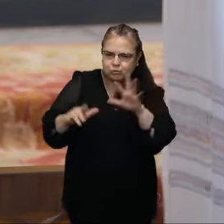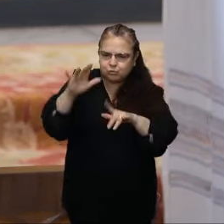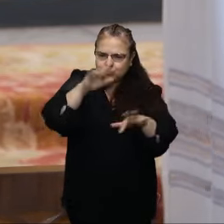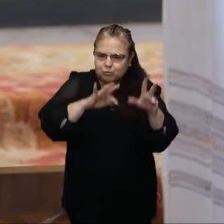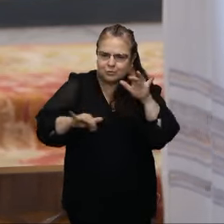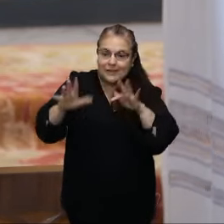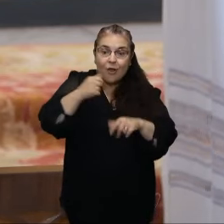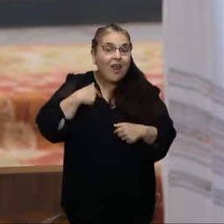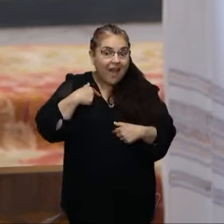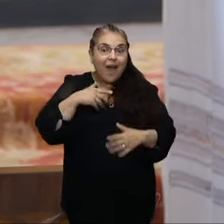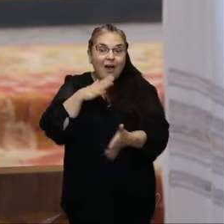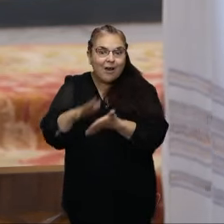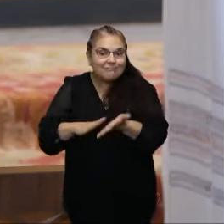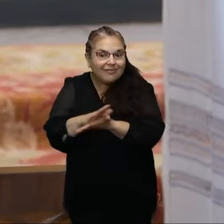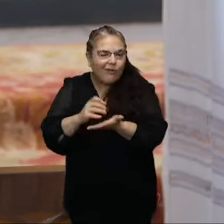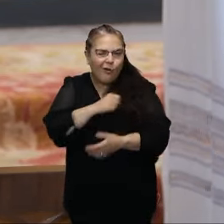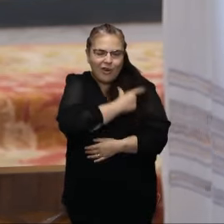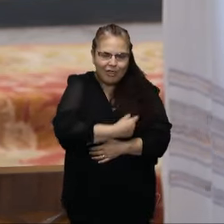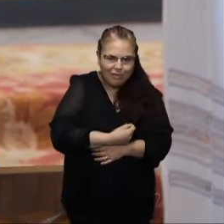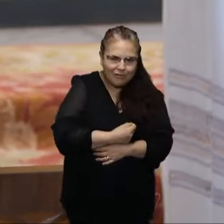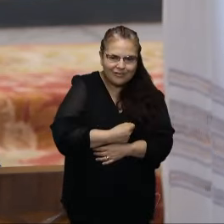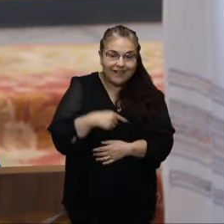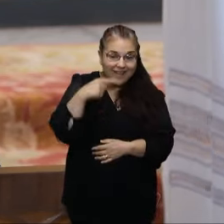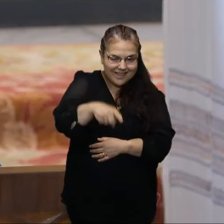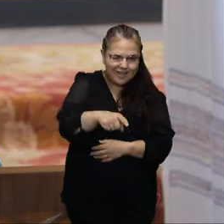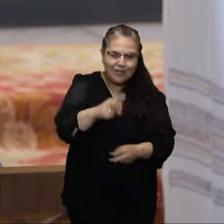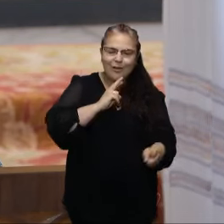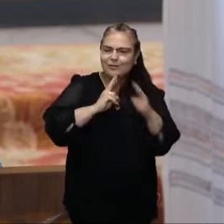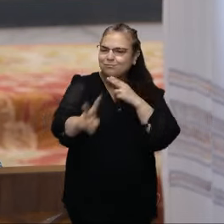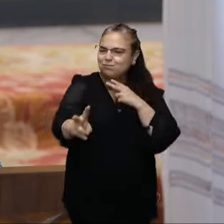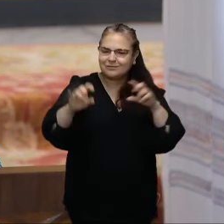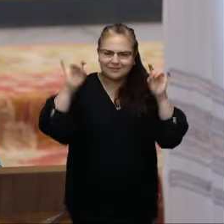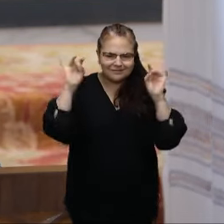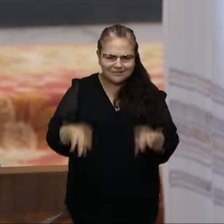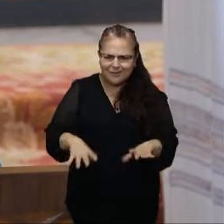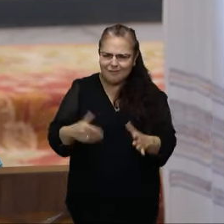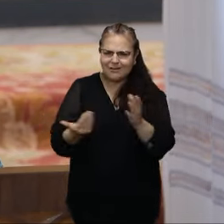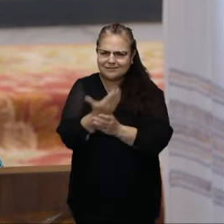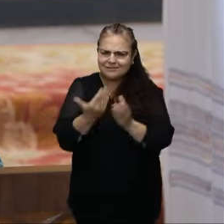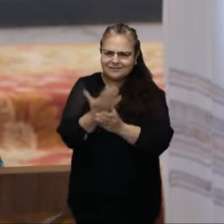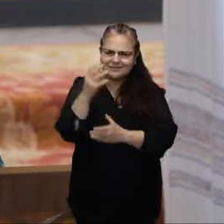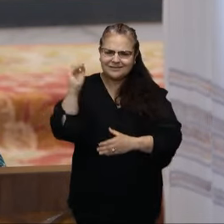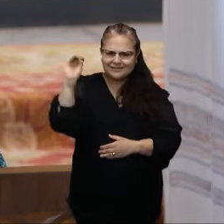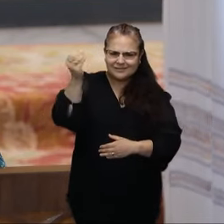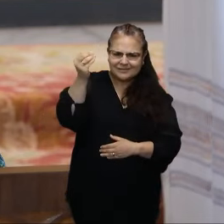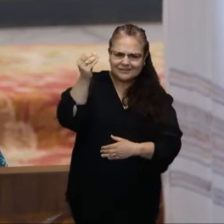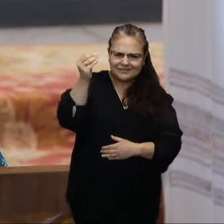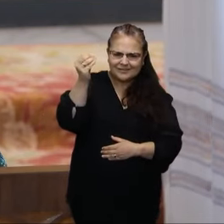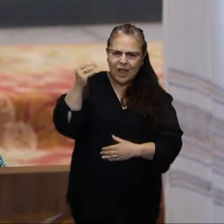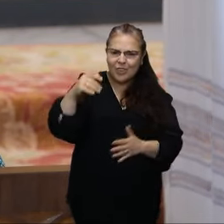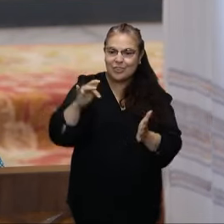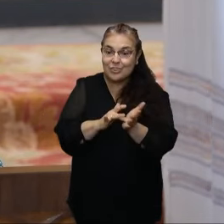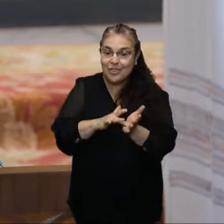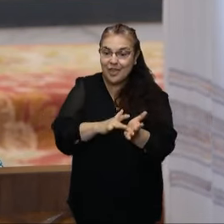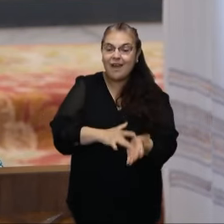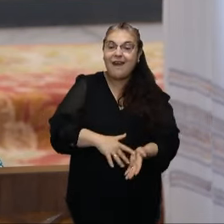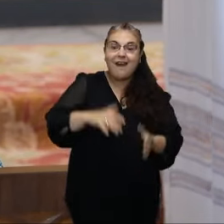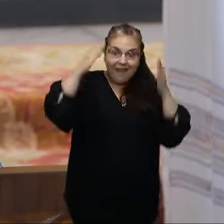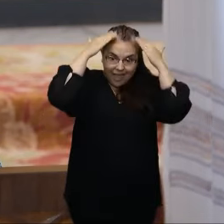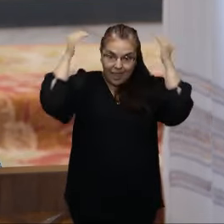al corazón. Allí responderá como en los días de su juventud, como el día de su salida de